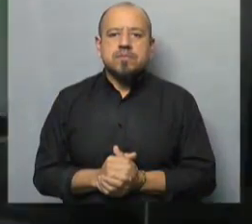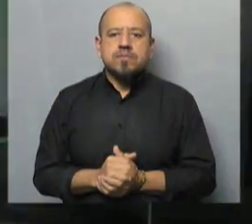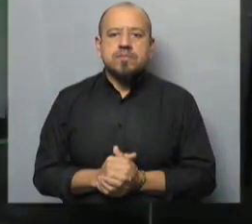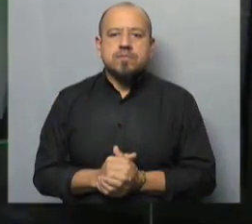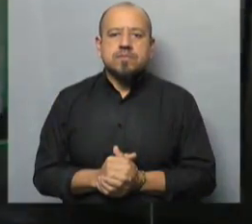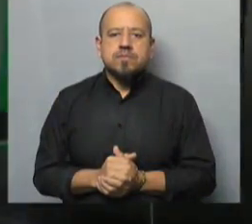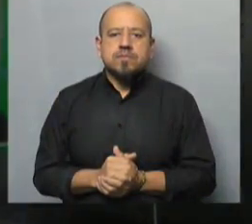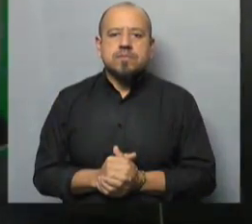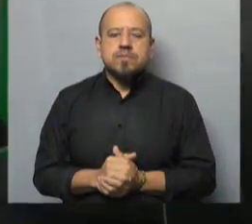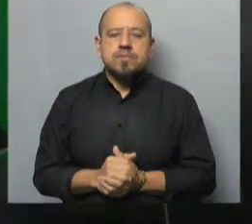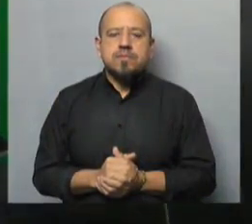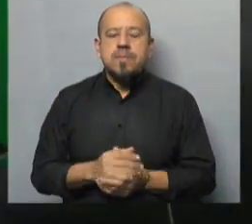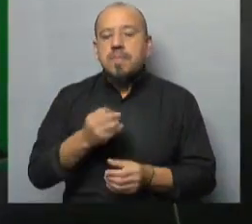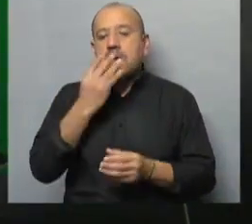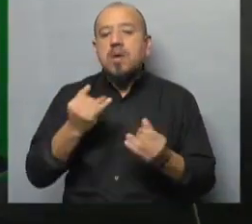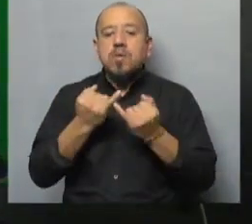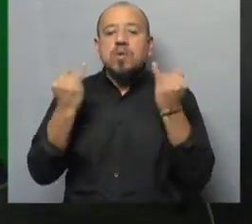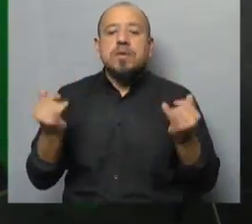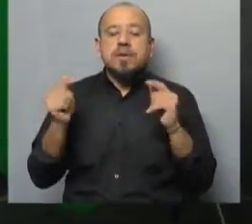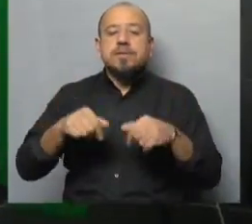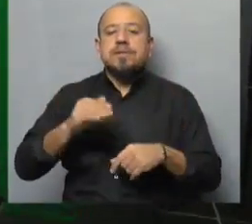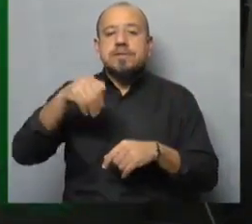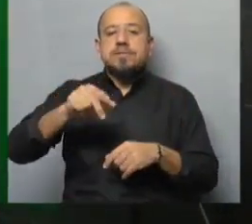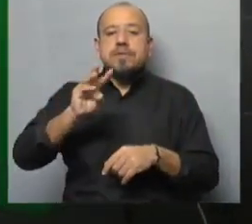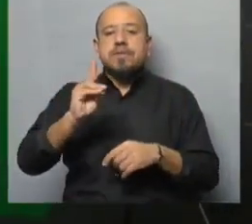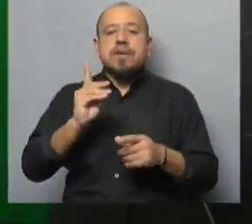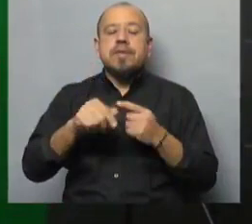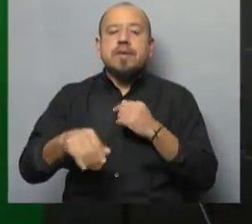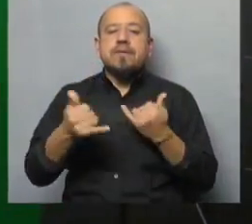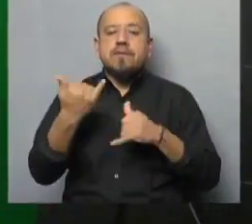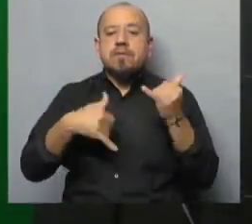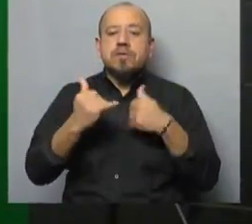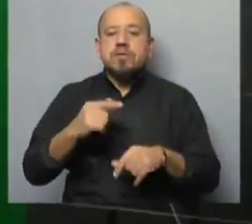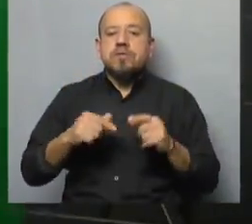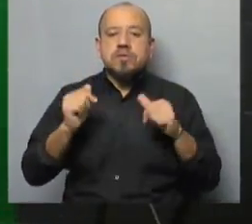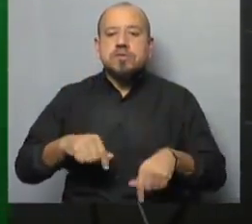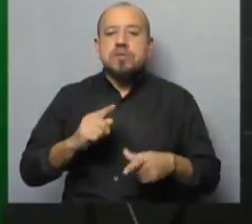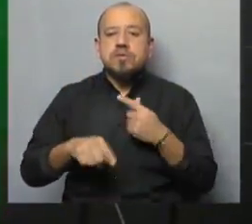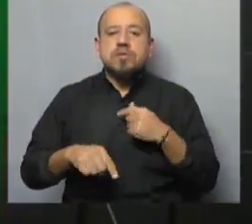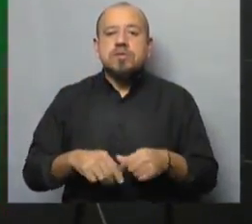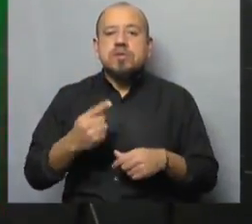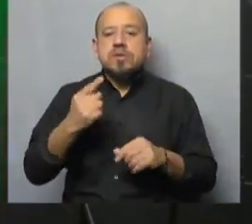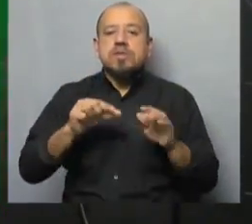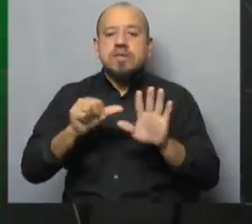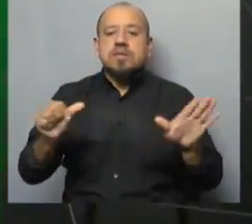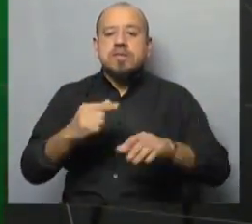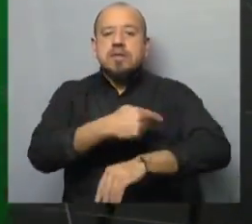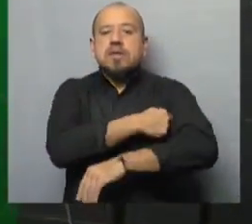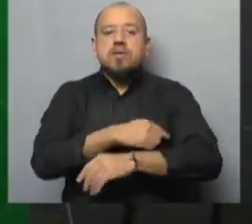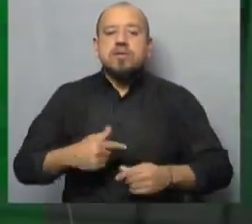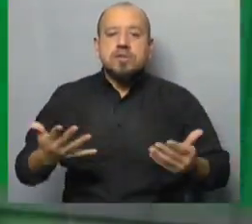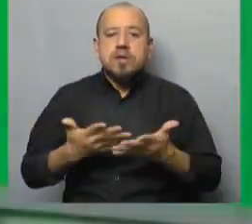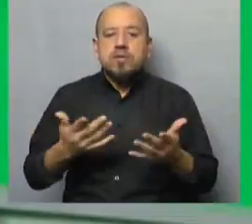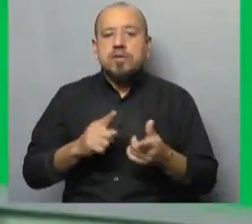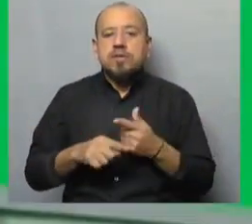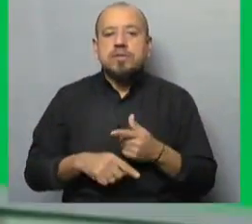qué tal cómo están bienvenidos bienvenidos a mb de noticias comenzamos el informativo desde montevideo con 16 grados a esta